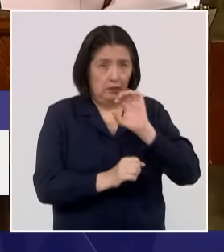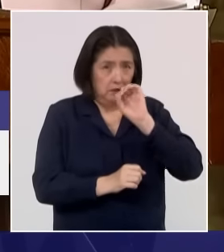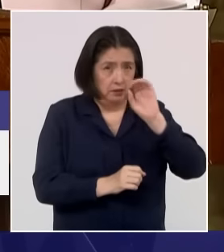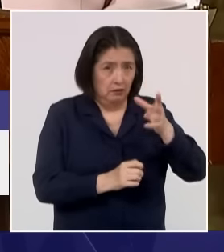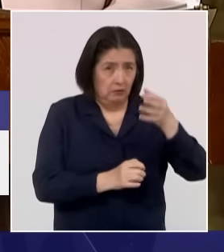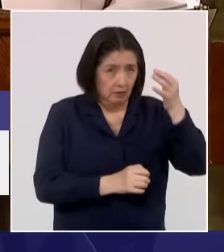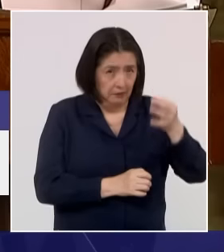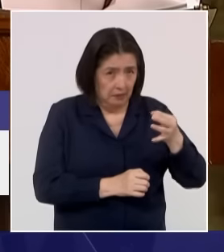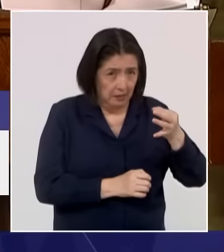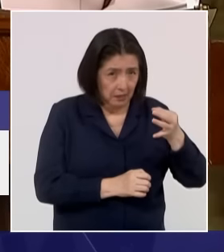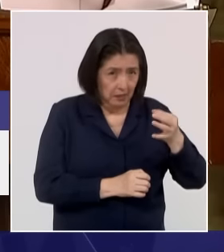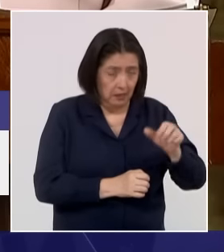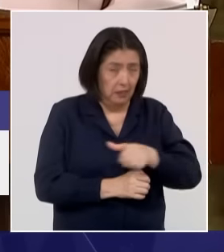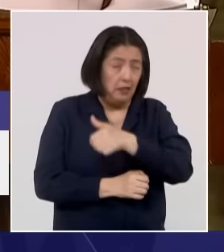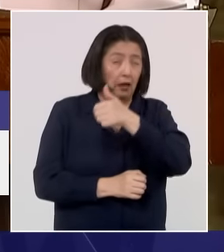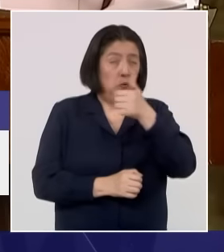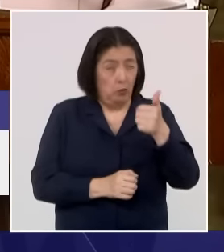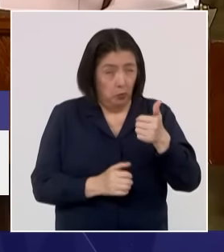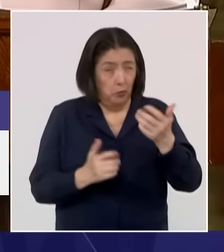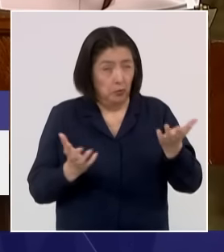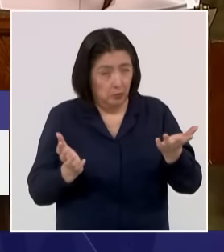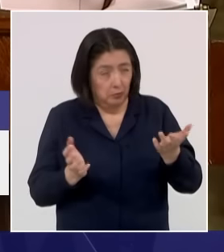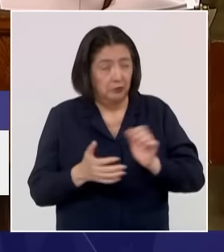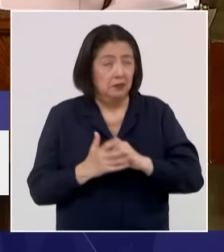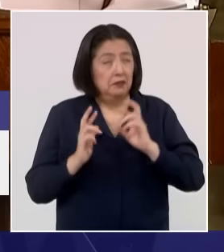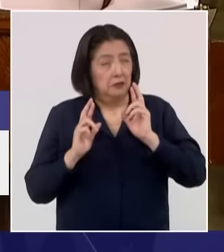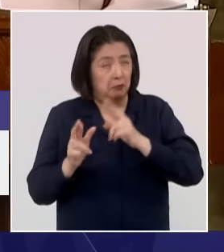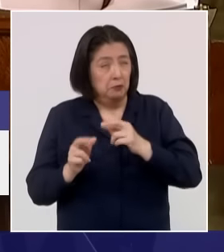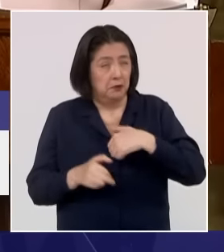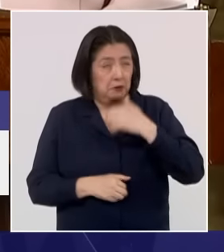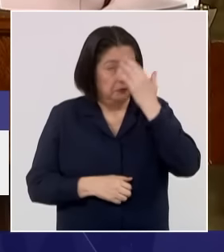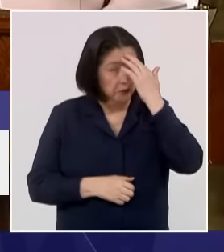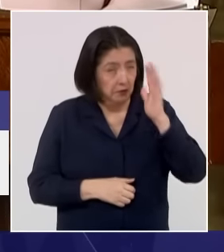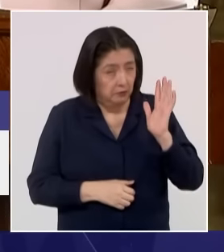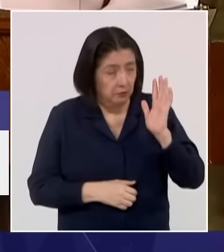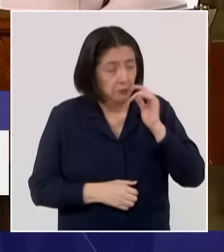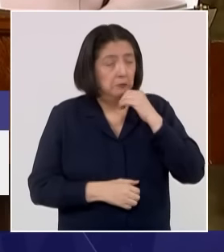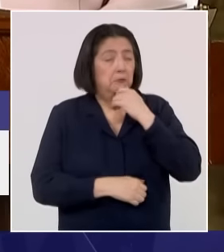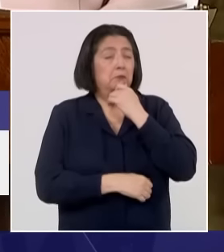verdad, que hay otra versión que no conocemos todavía.